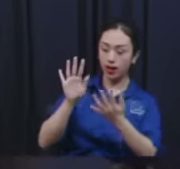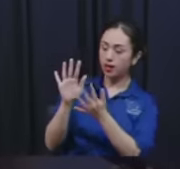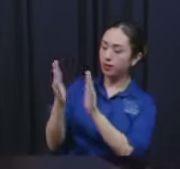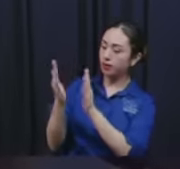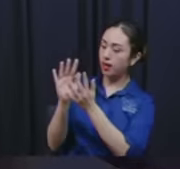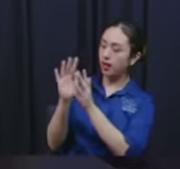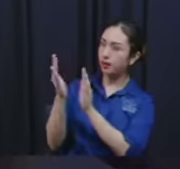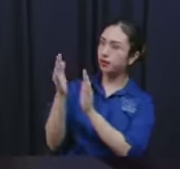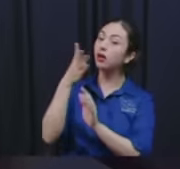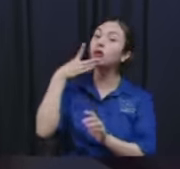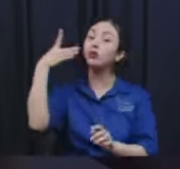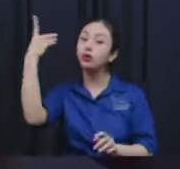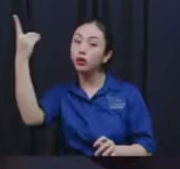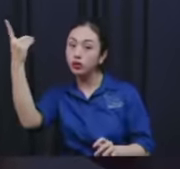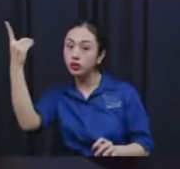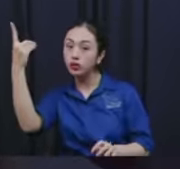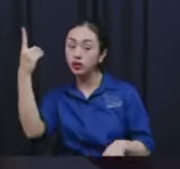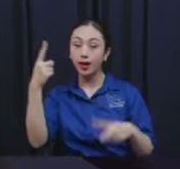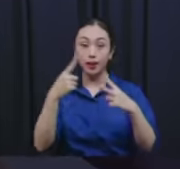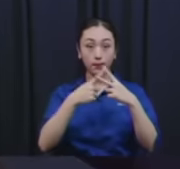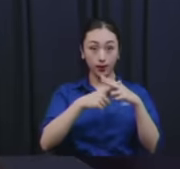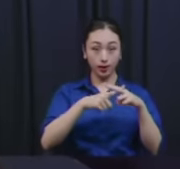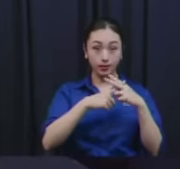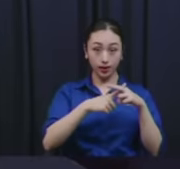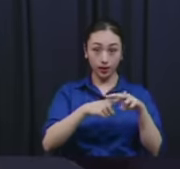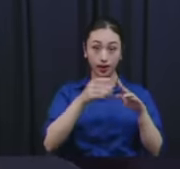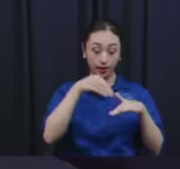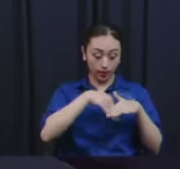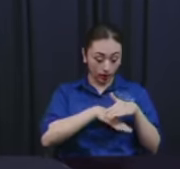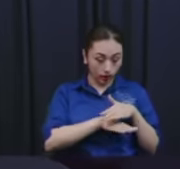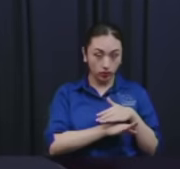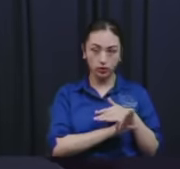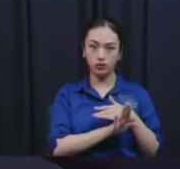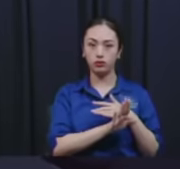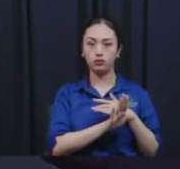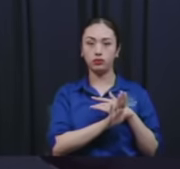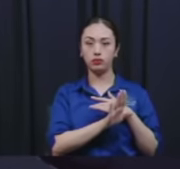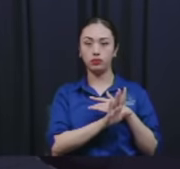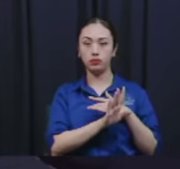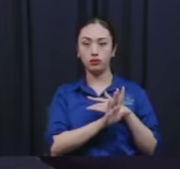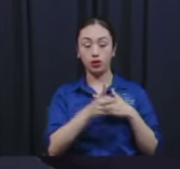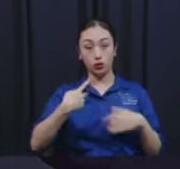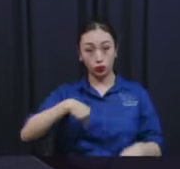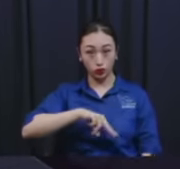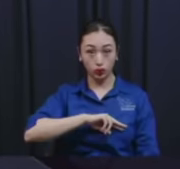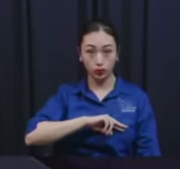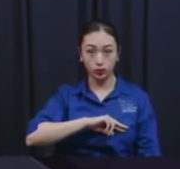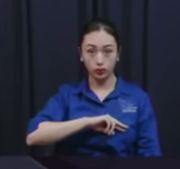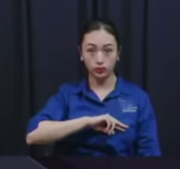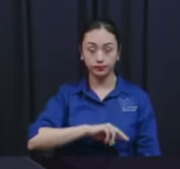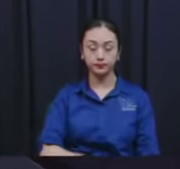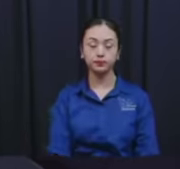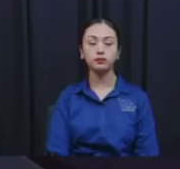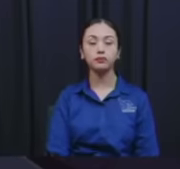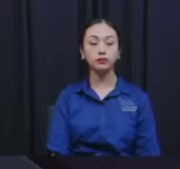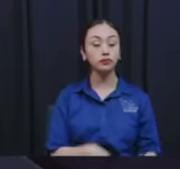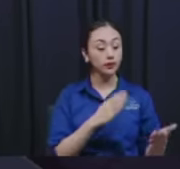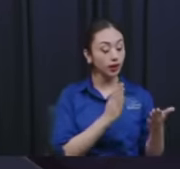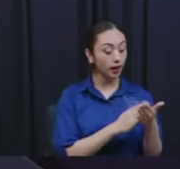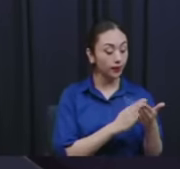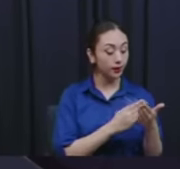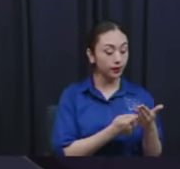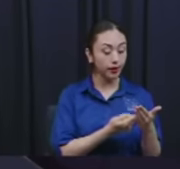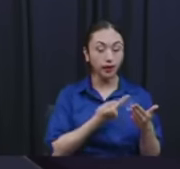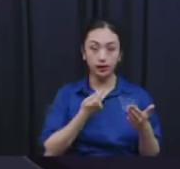nosotros mismos porque a veces queremos vigilar a los demás y no nos vigilamos a nosotros mismos la Biblia